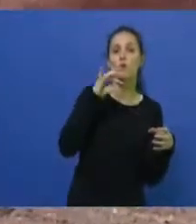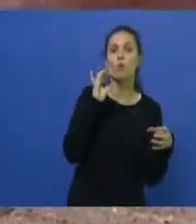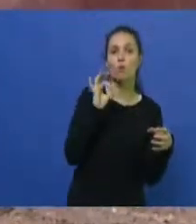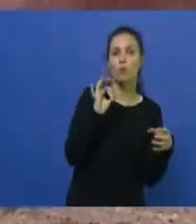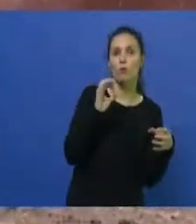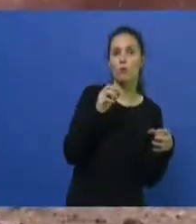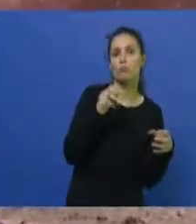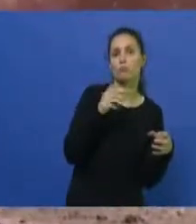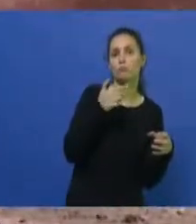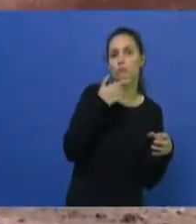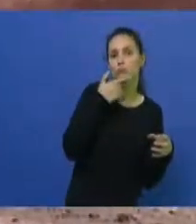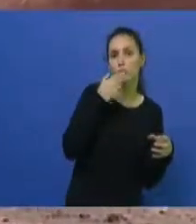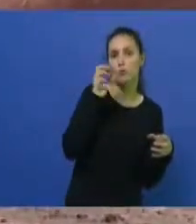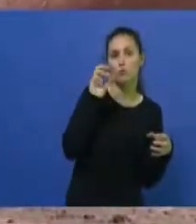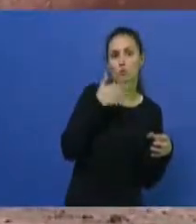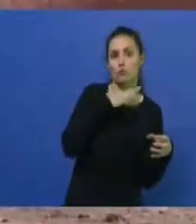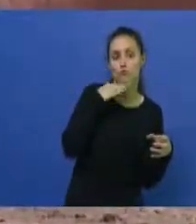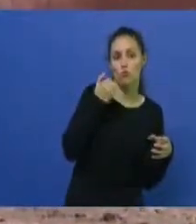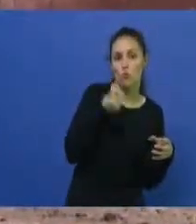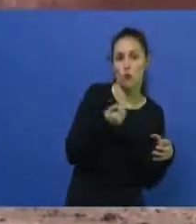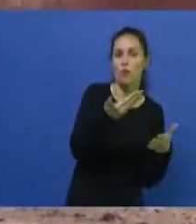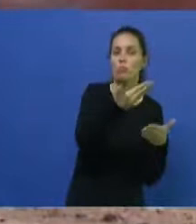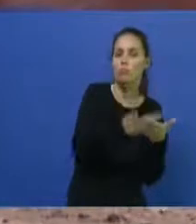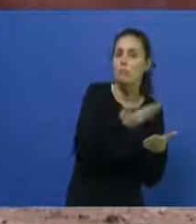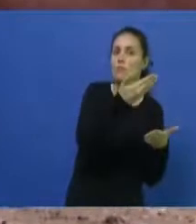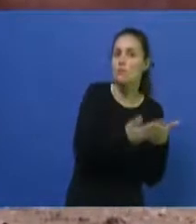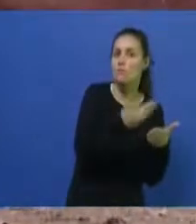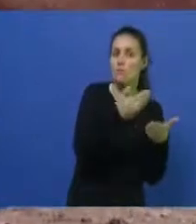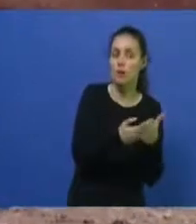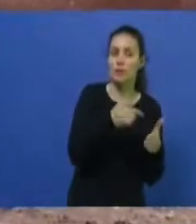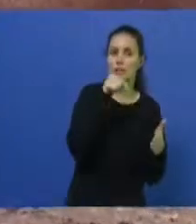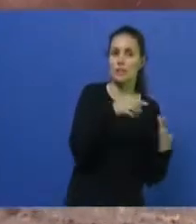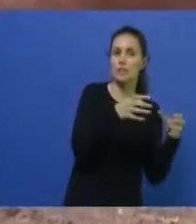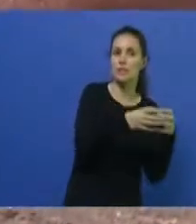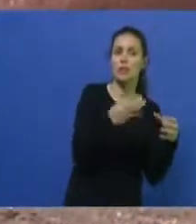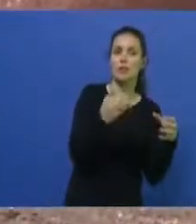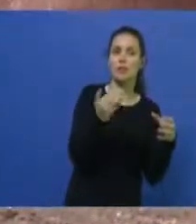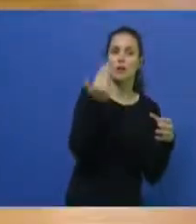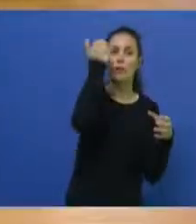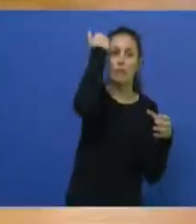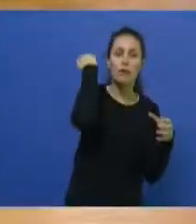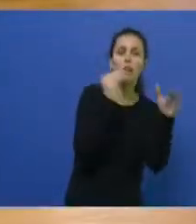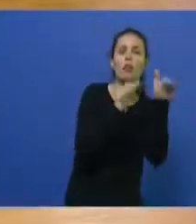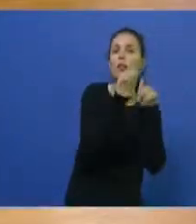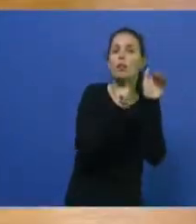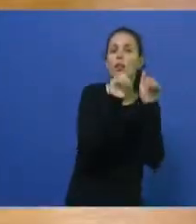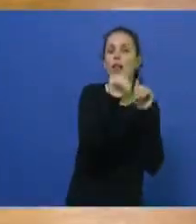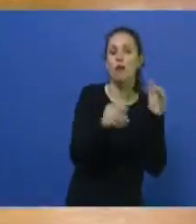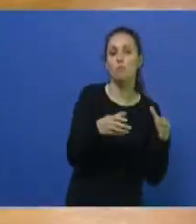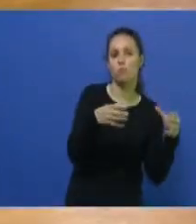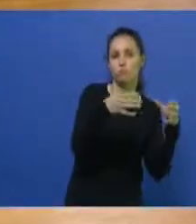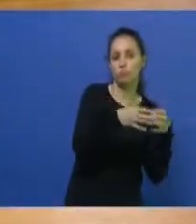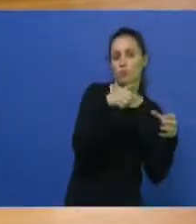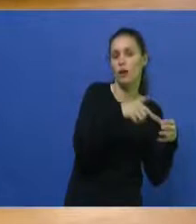de alta demanda, Gil reunió a su gente, a su equipo, gabinete ampliado. Cuando hablamos de gabinete ampliado, hablamos